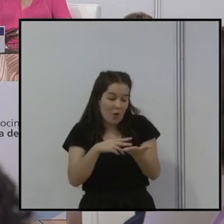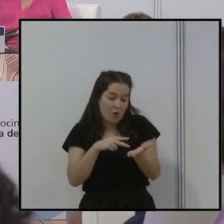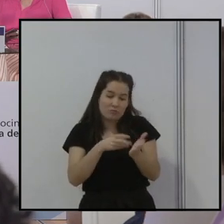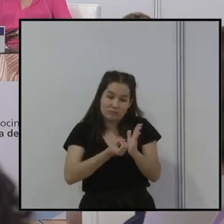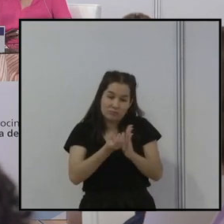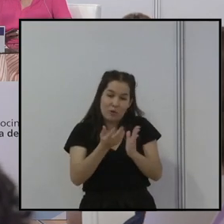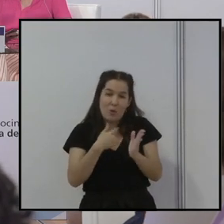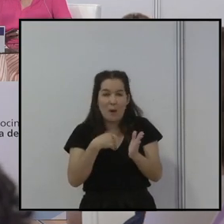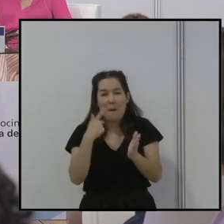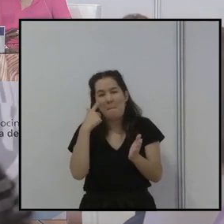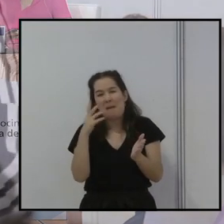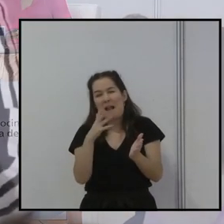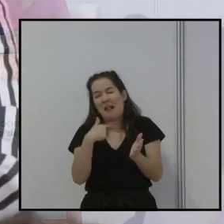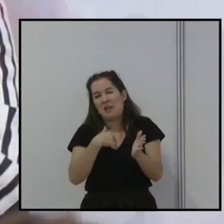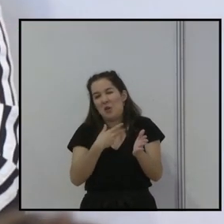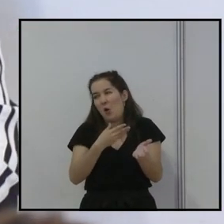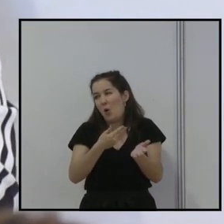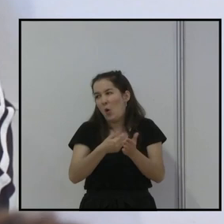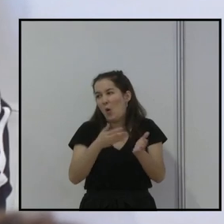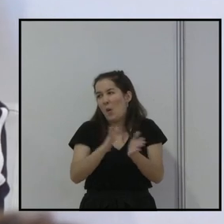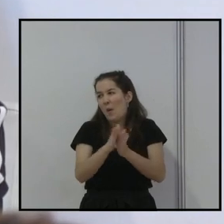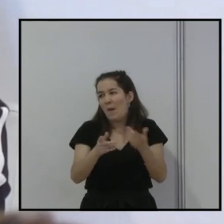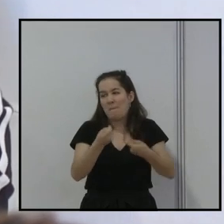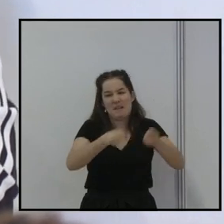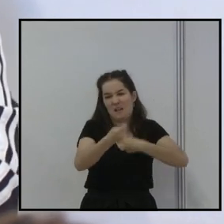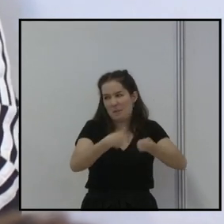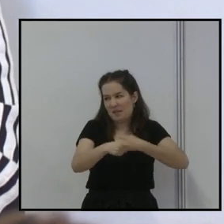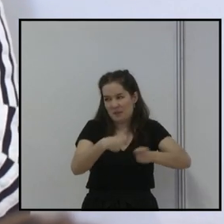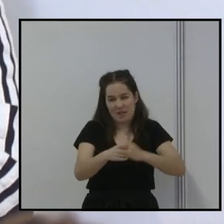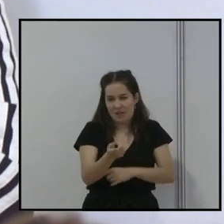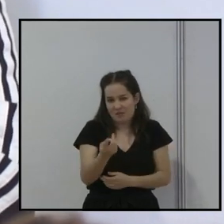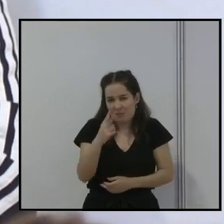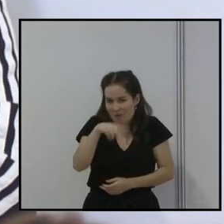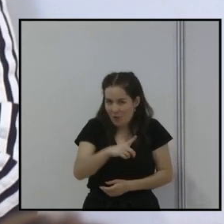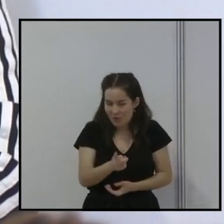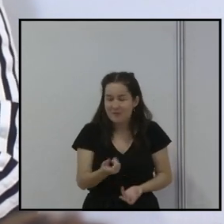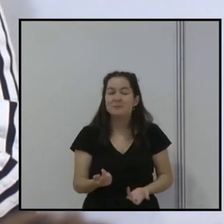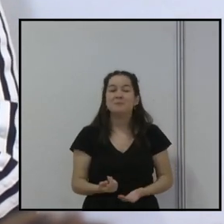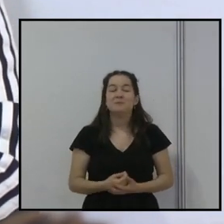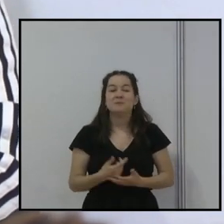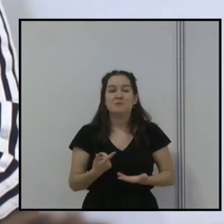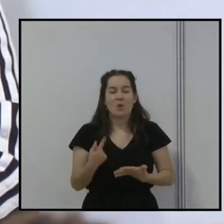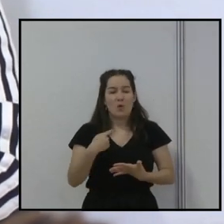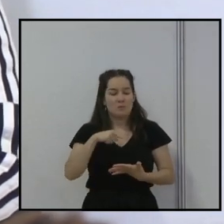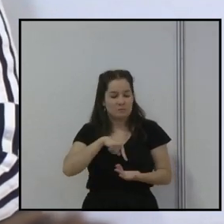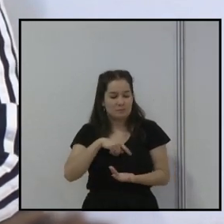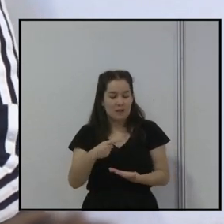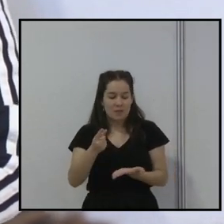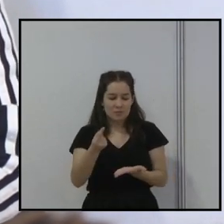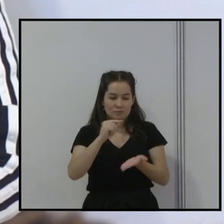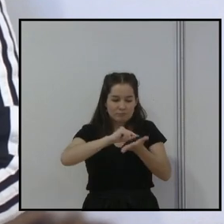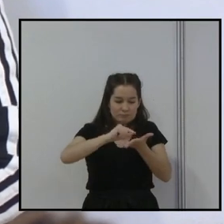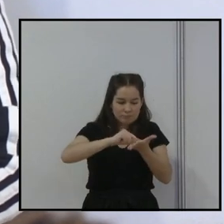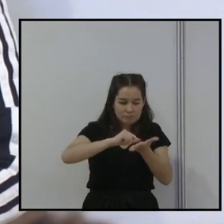un ejemplar y es como no va por ahí, pero la sensación que tienes es que tú lo escribes, o sea, cuando lo